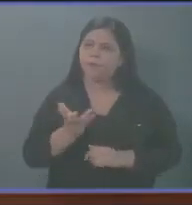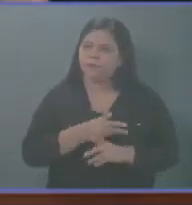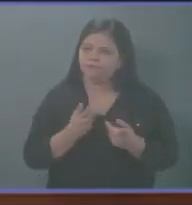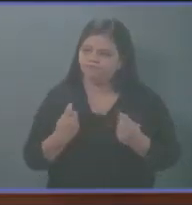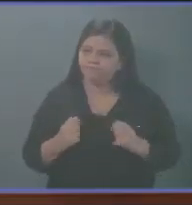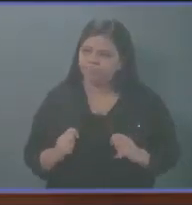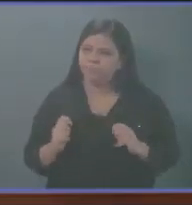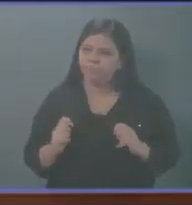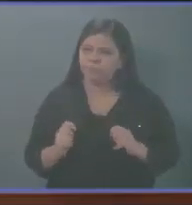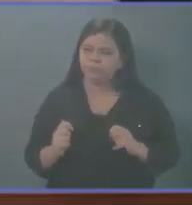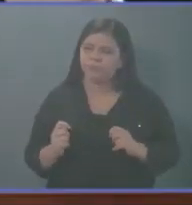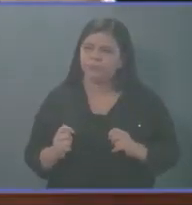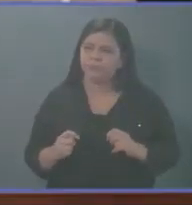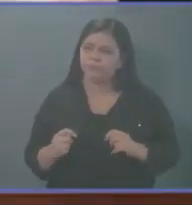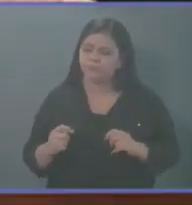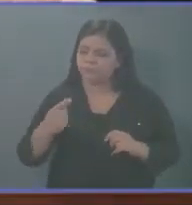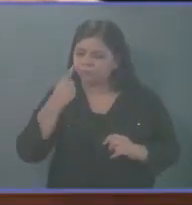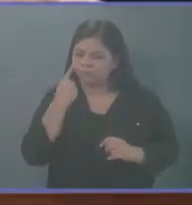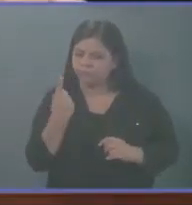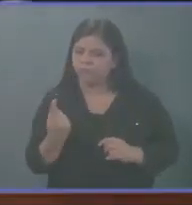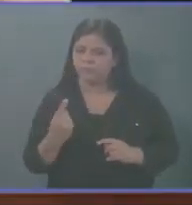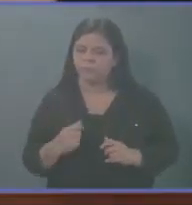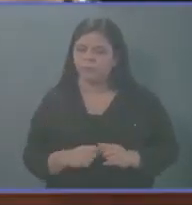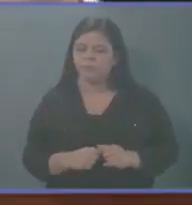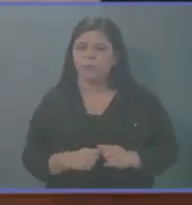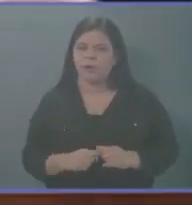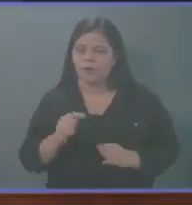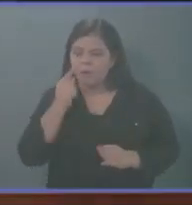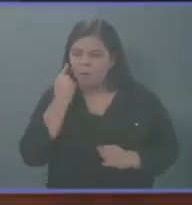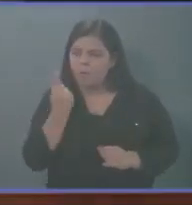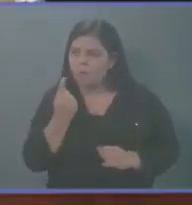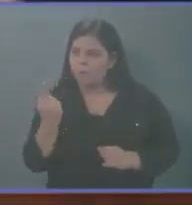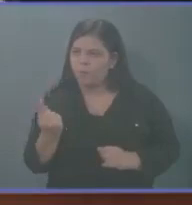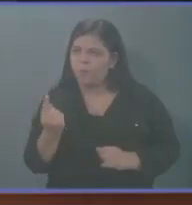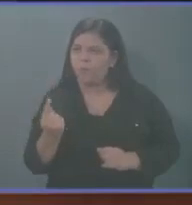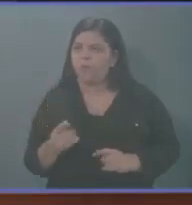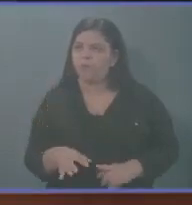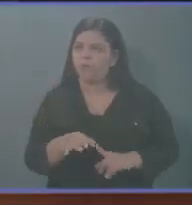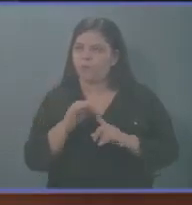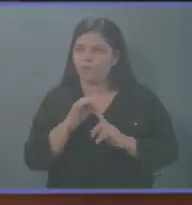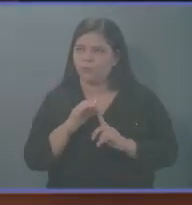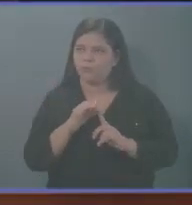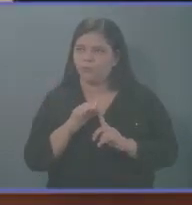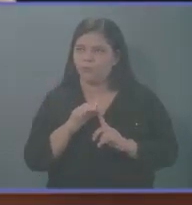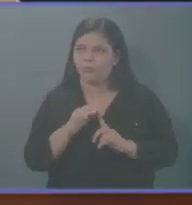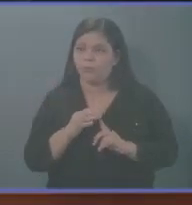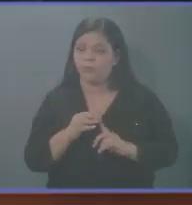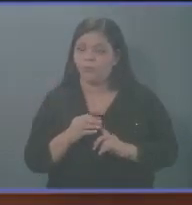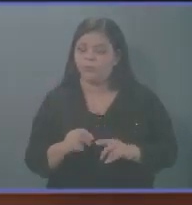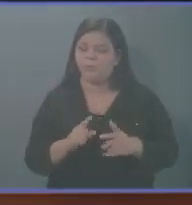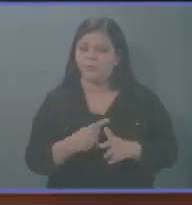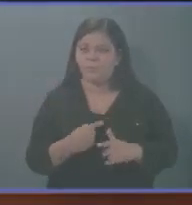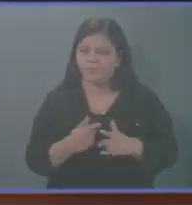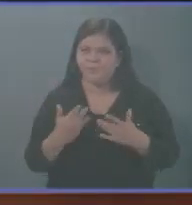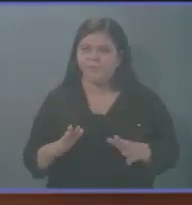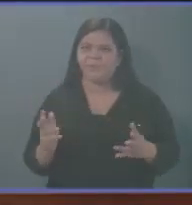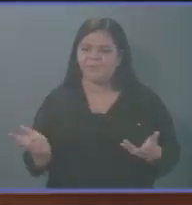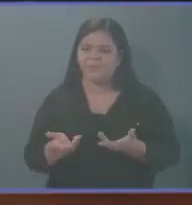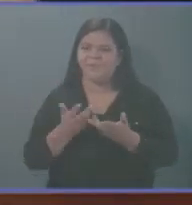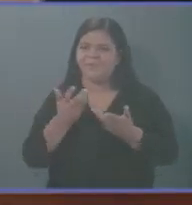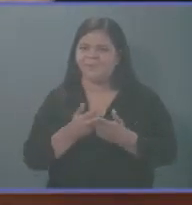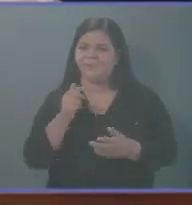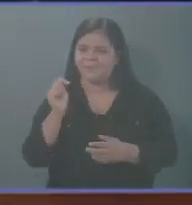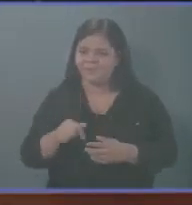tratábamos ávidamente de detectar, de buscar, de encontrar los indicios en